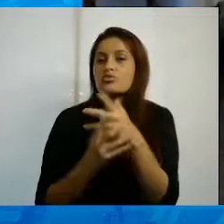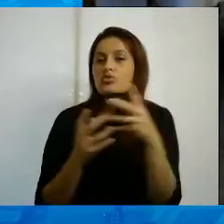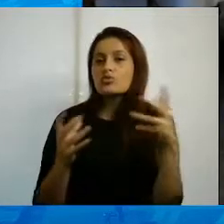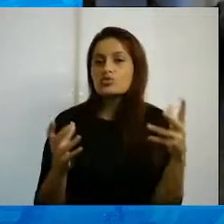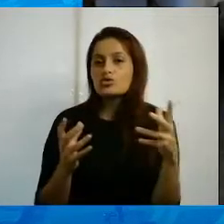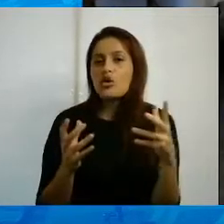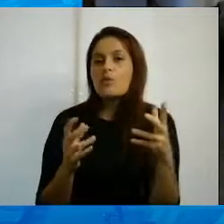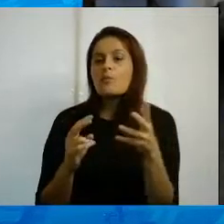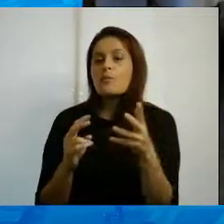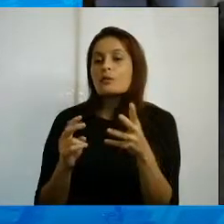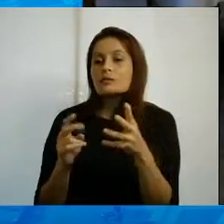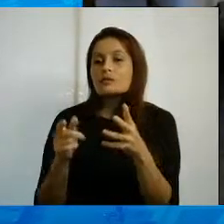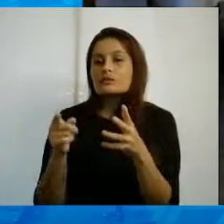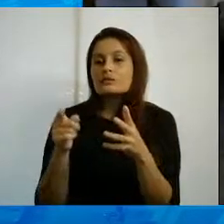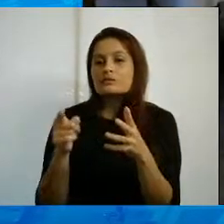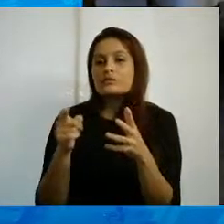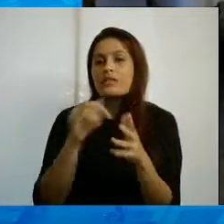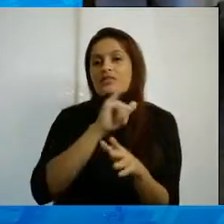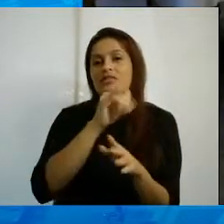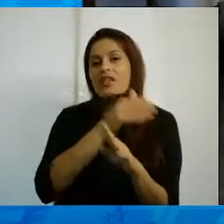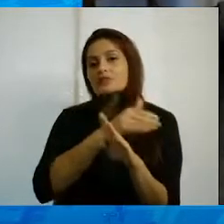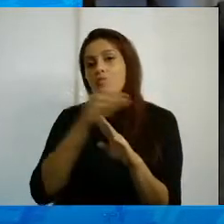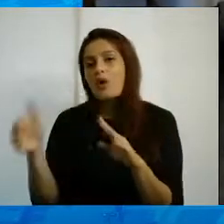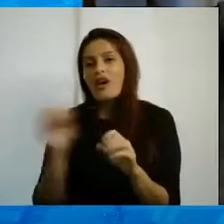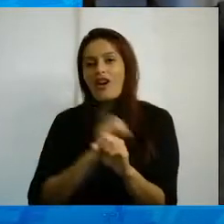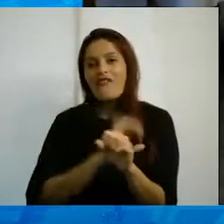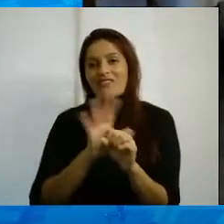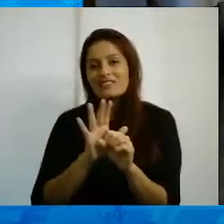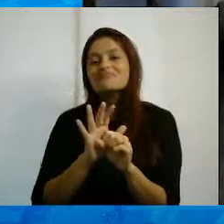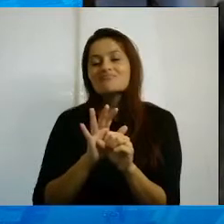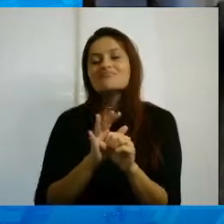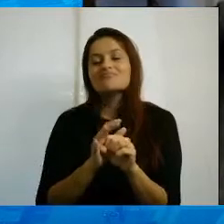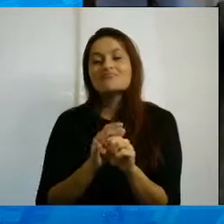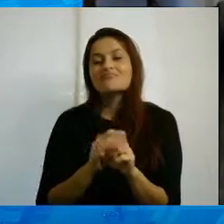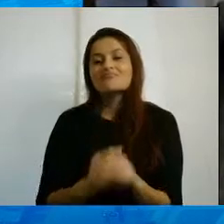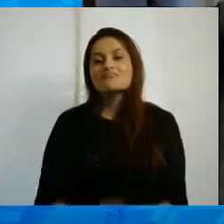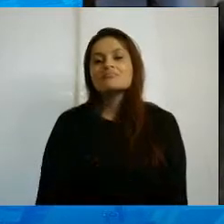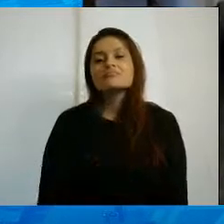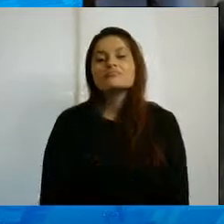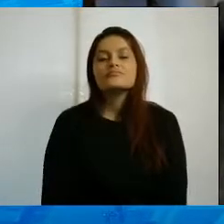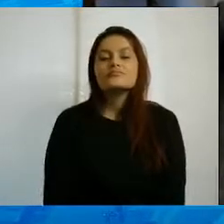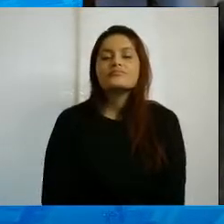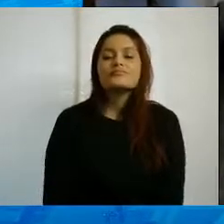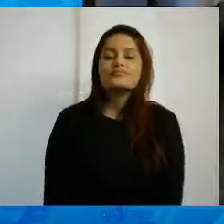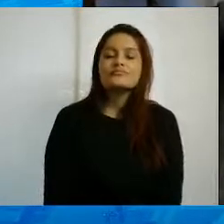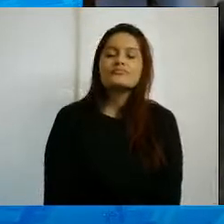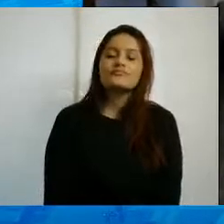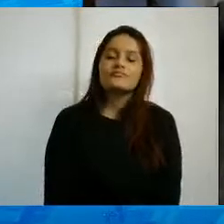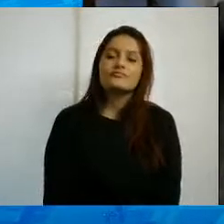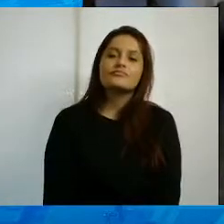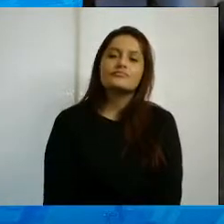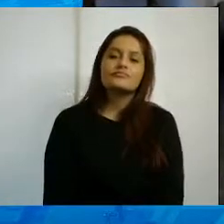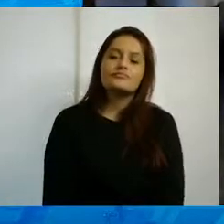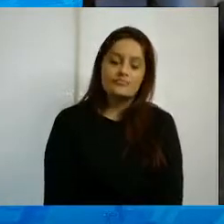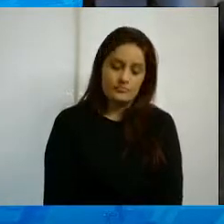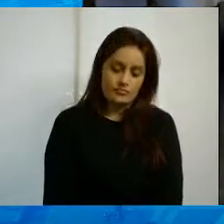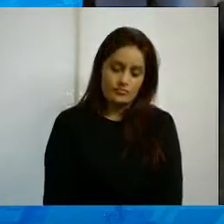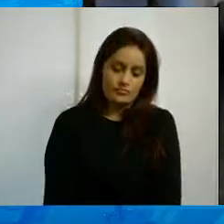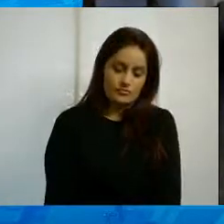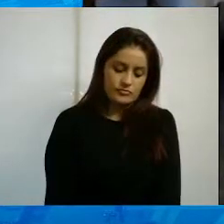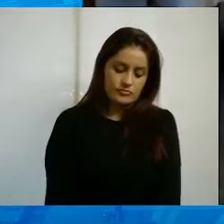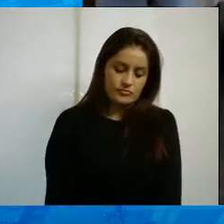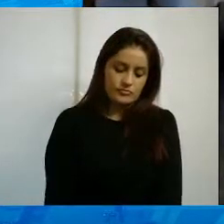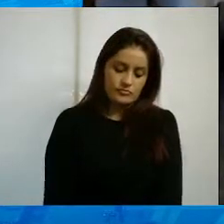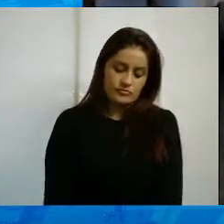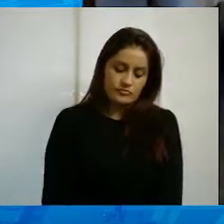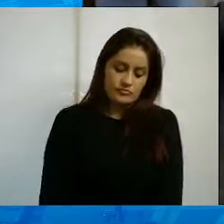y jóvenes. Y por último, respecto de la cuesta Mayarauco, también lo conversamos